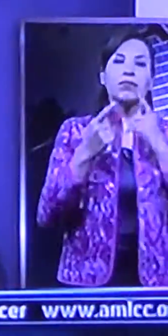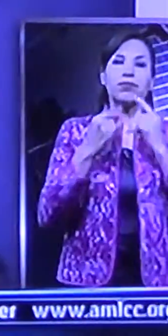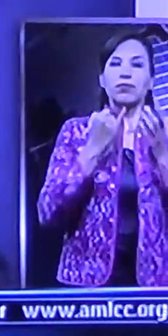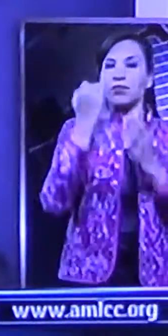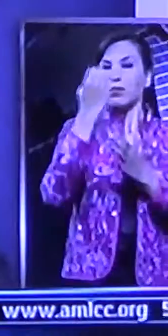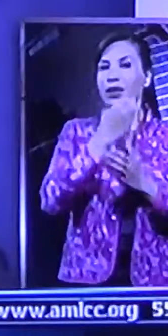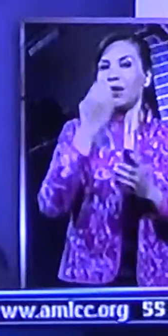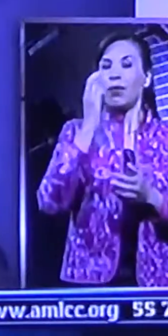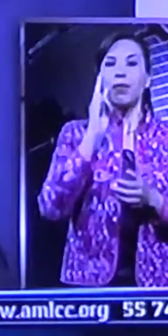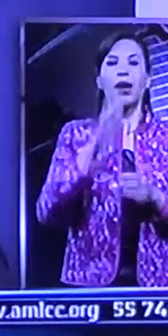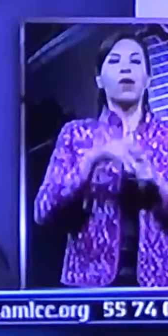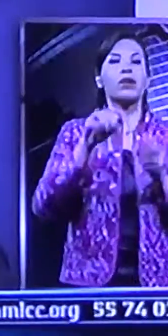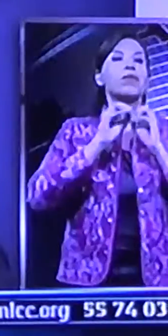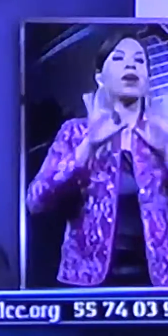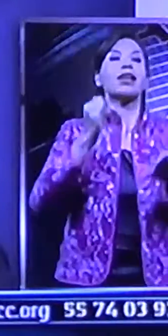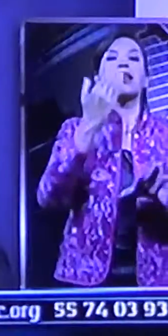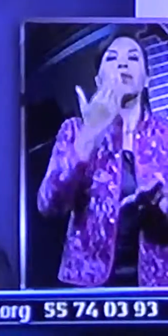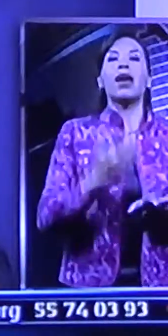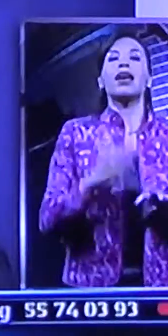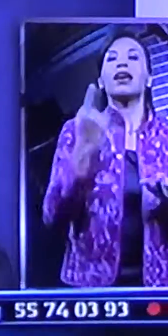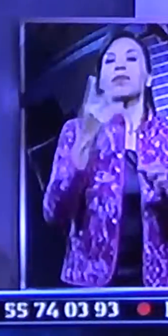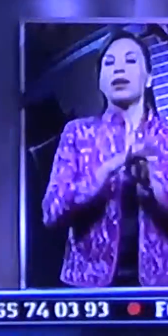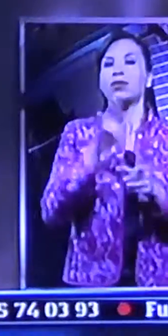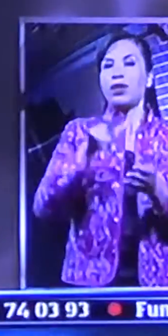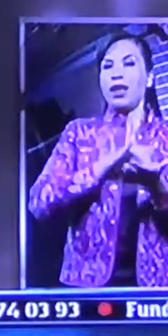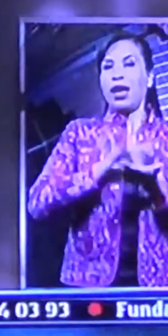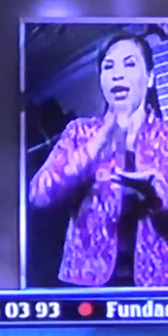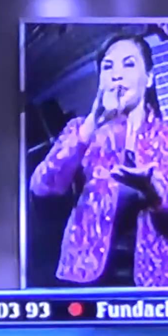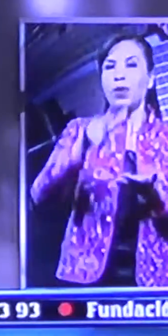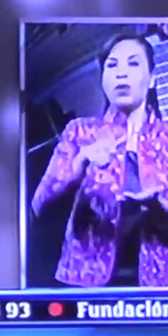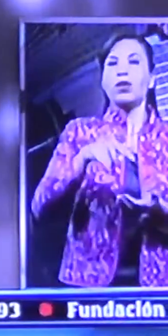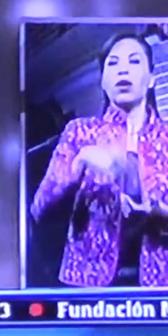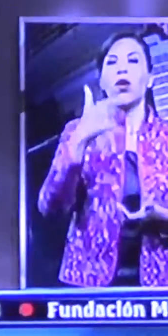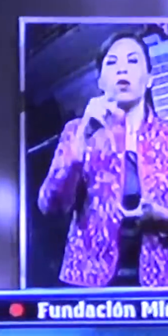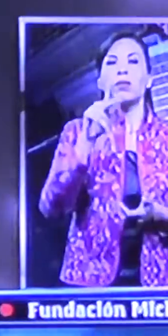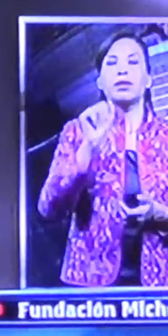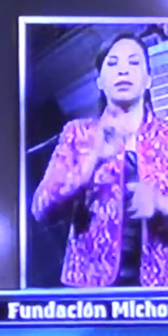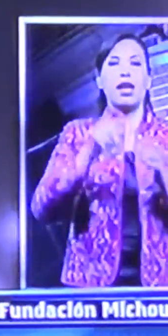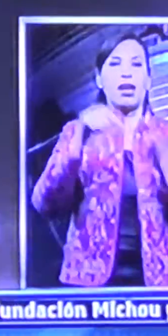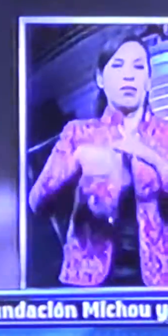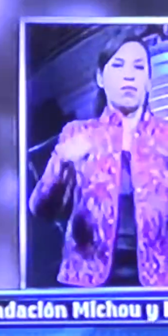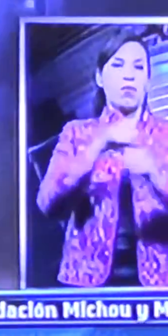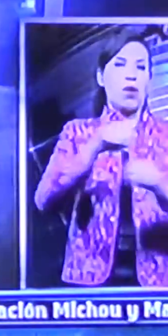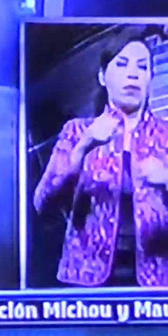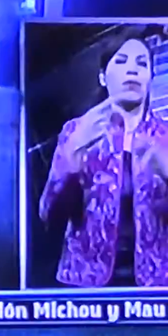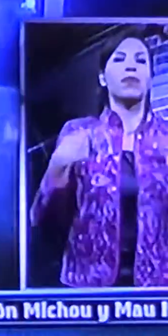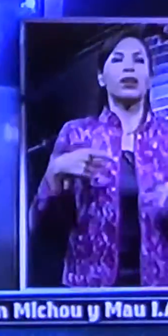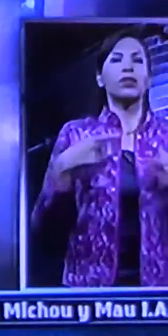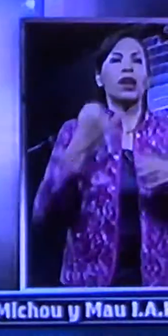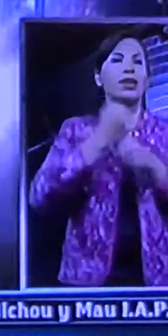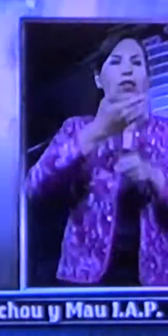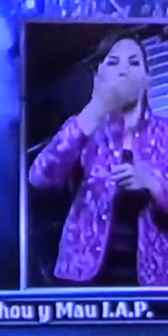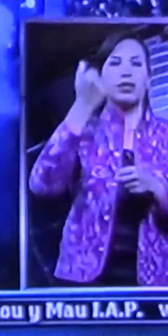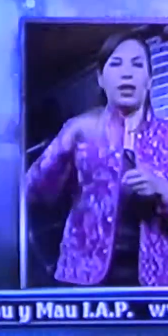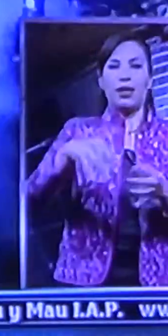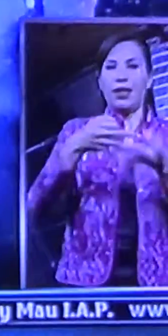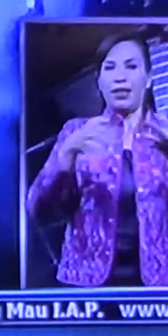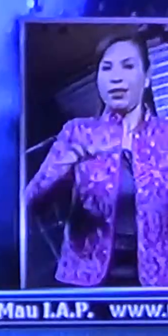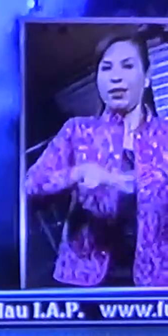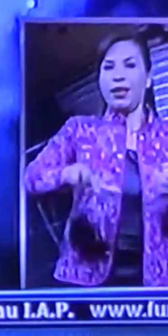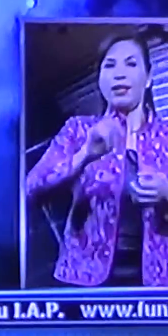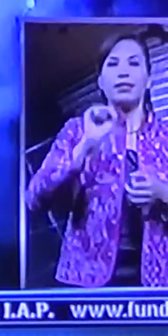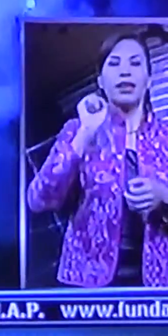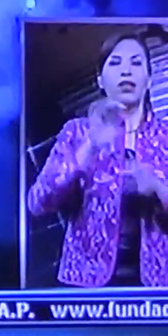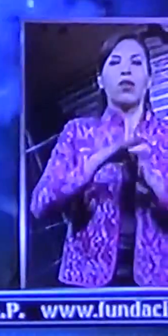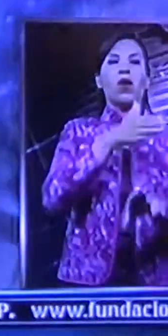caso. Hoy se dieron a conocer imágenes del momento en que un avión golpista lanza bombas contra personas inocentes en tierra. El sábado,